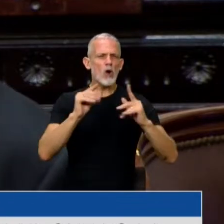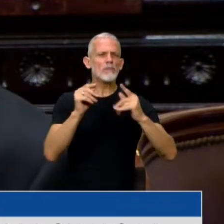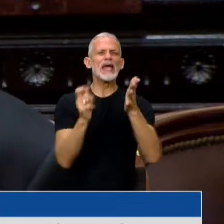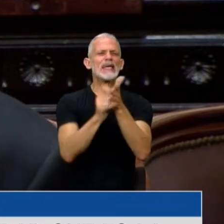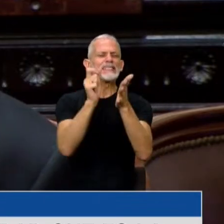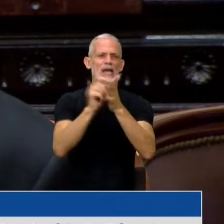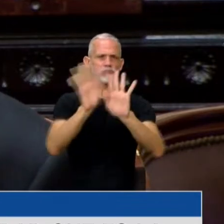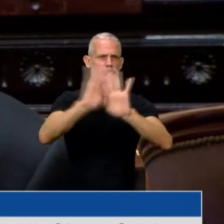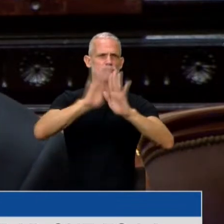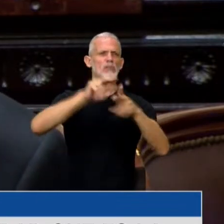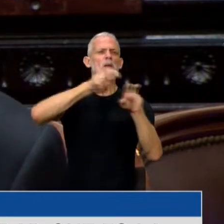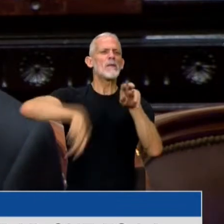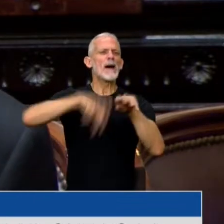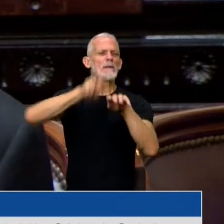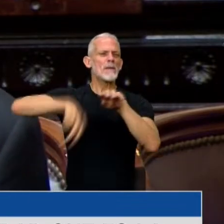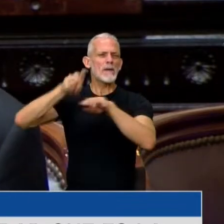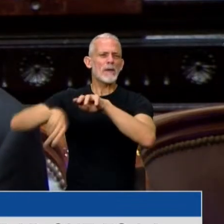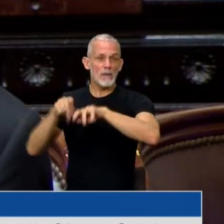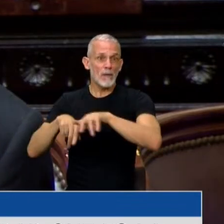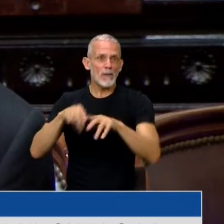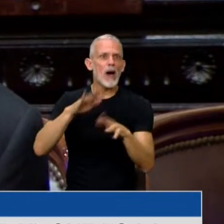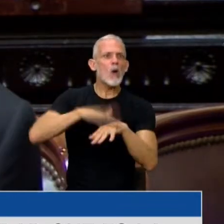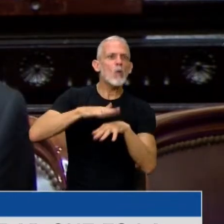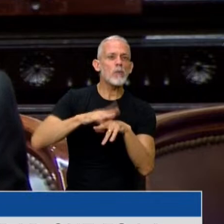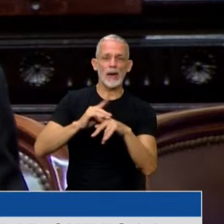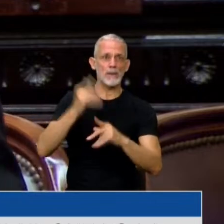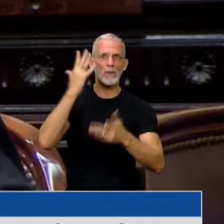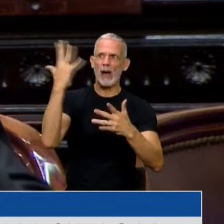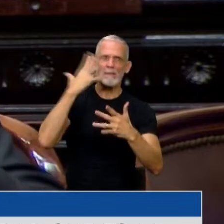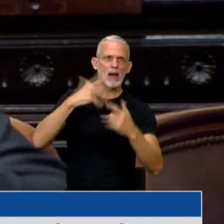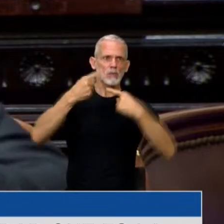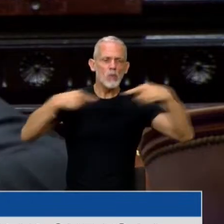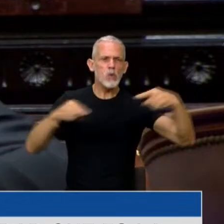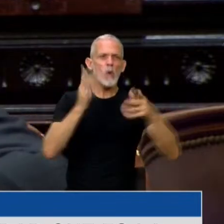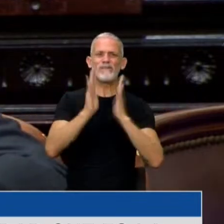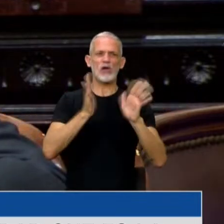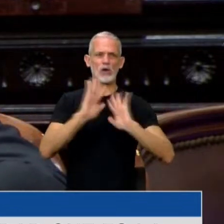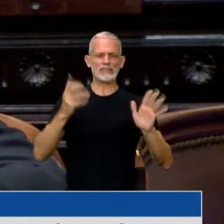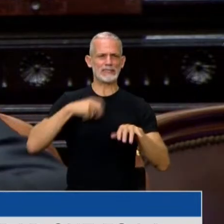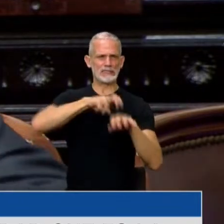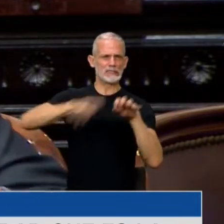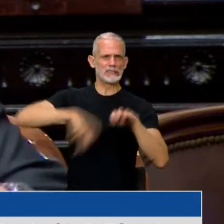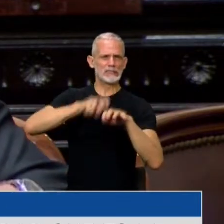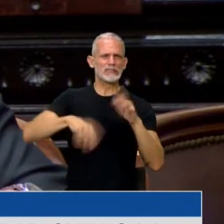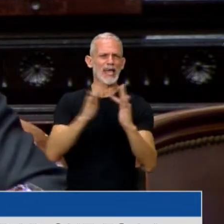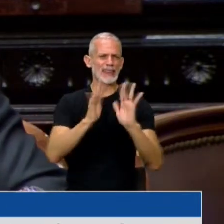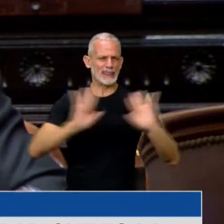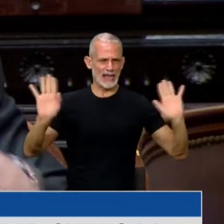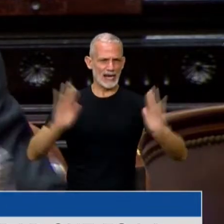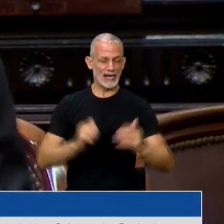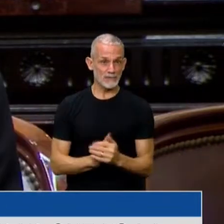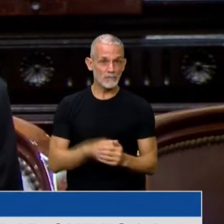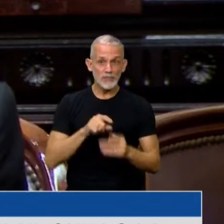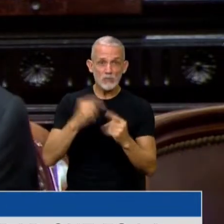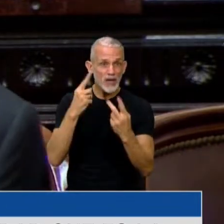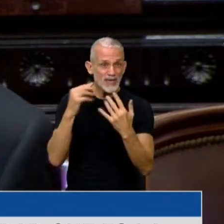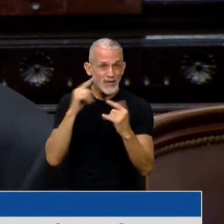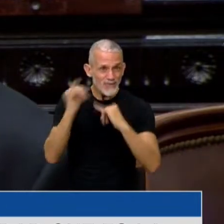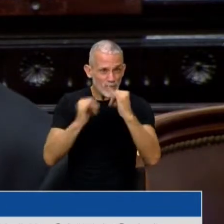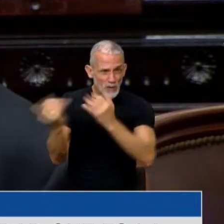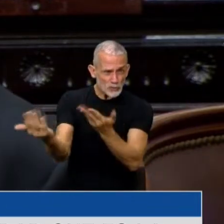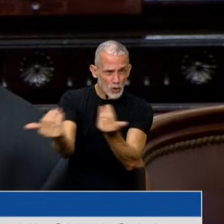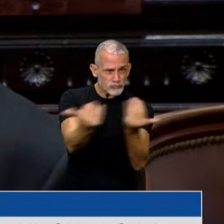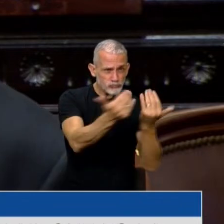redes producto de la violencia que recibió. Yo quisiera, lo que estamos haciendo es recogiendo